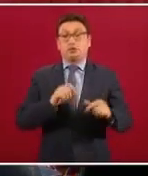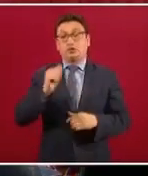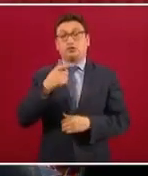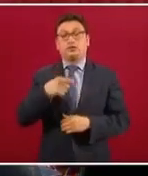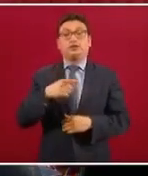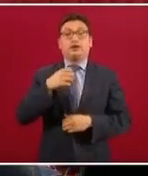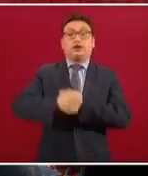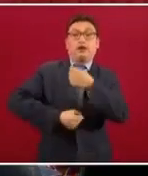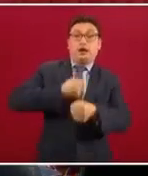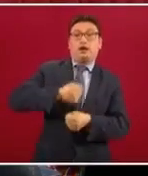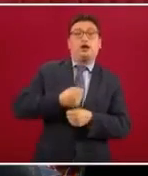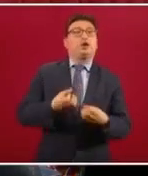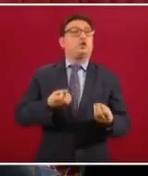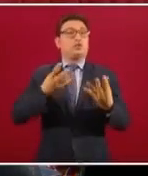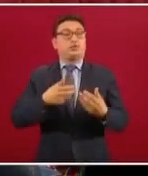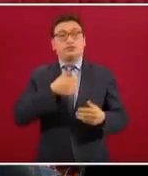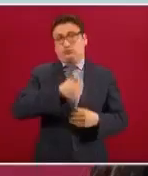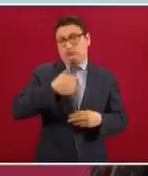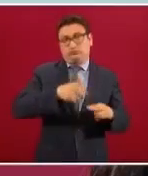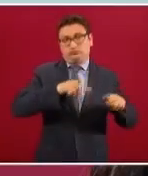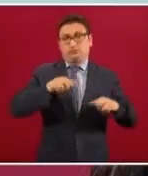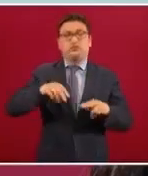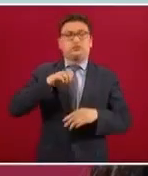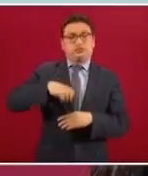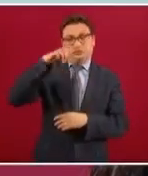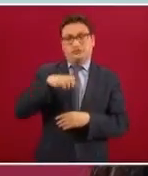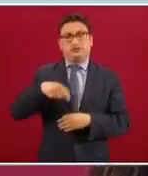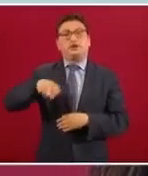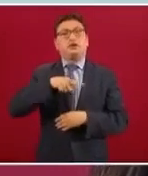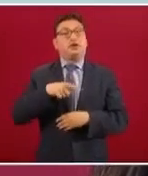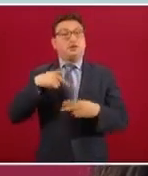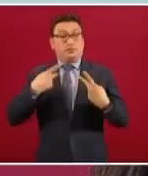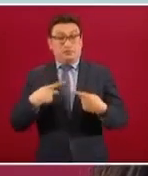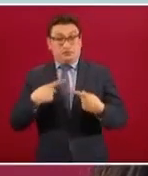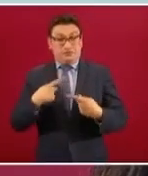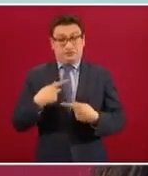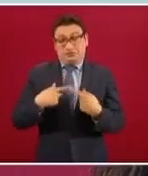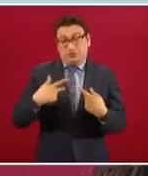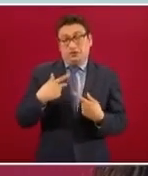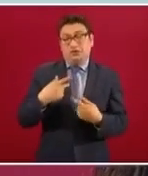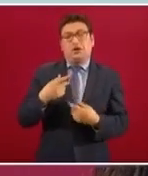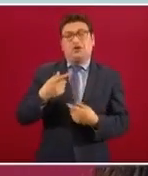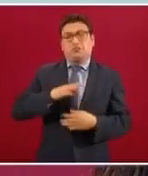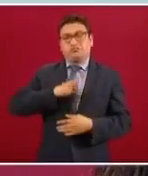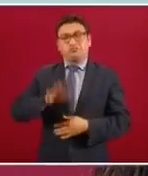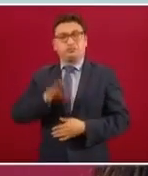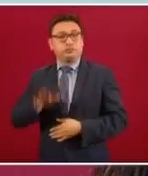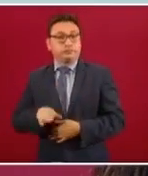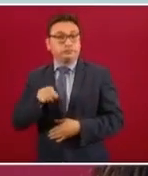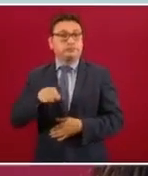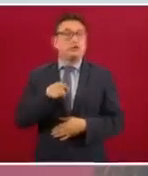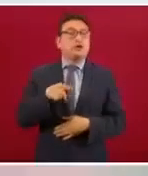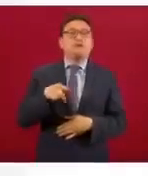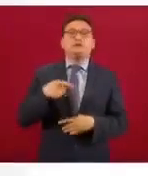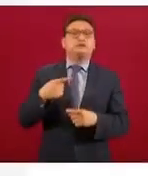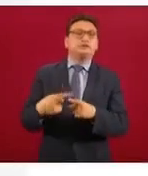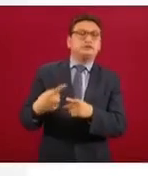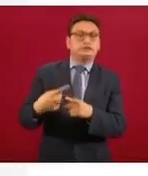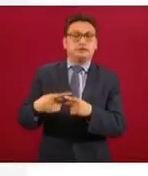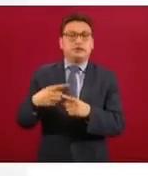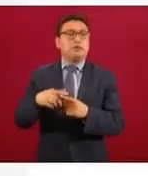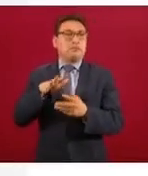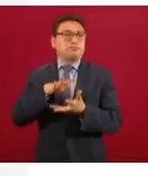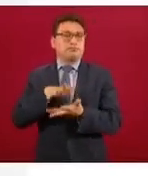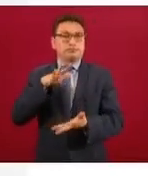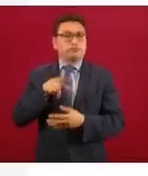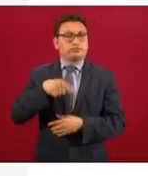La edad, como dijimos hace un minuto, predomina en las personas que desafortunadamente han perdido la vida, se encuentra hacia